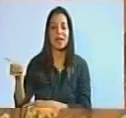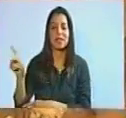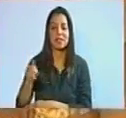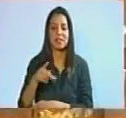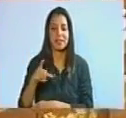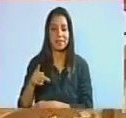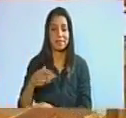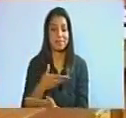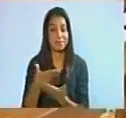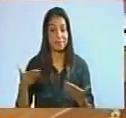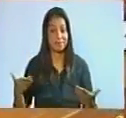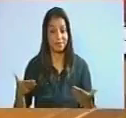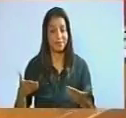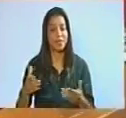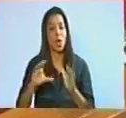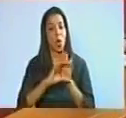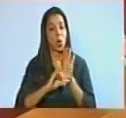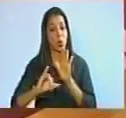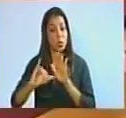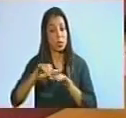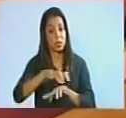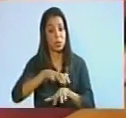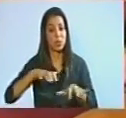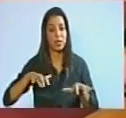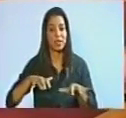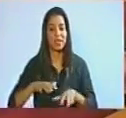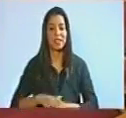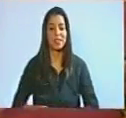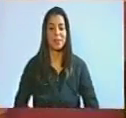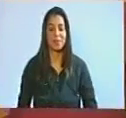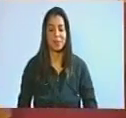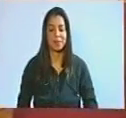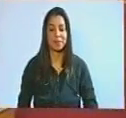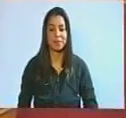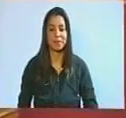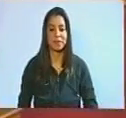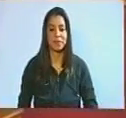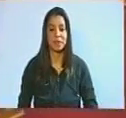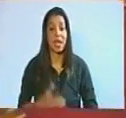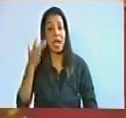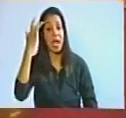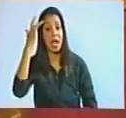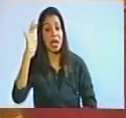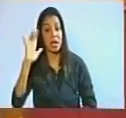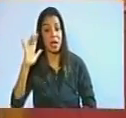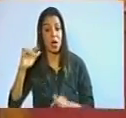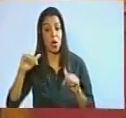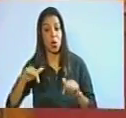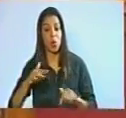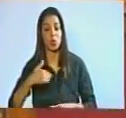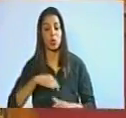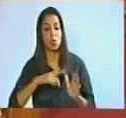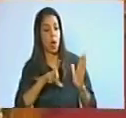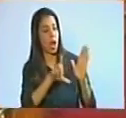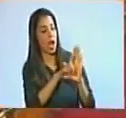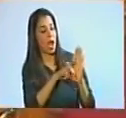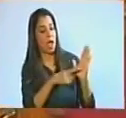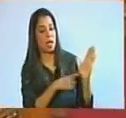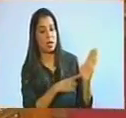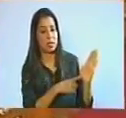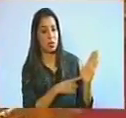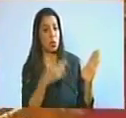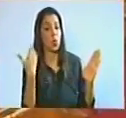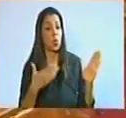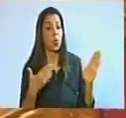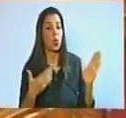¡Viva! Compatriotas, constituyentes, todos y todos. Yo creo que estamos frente a una ley